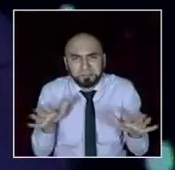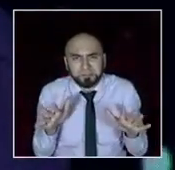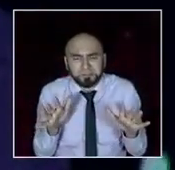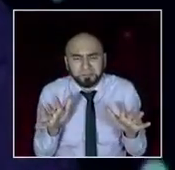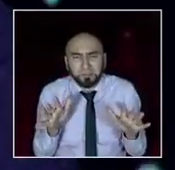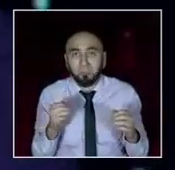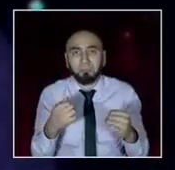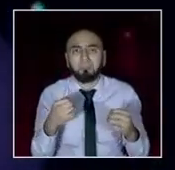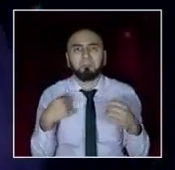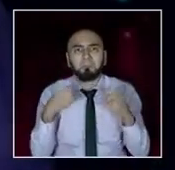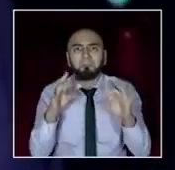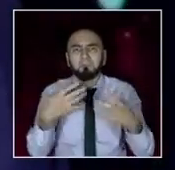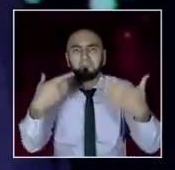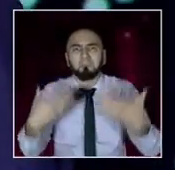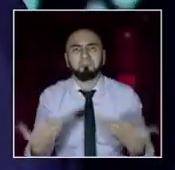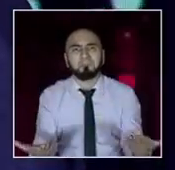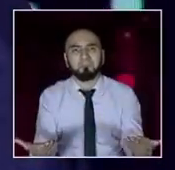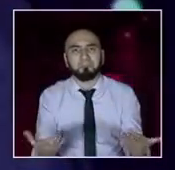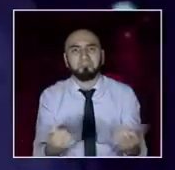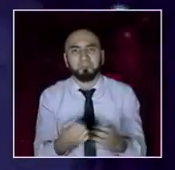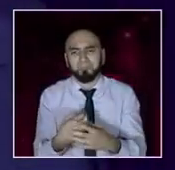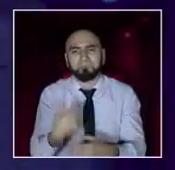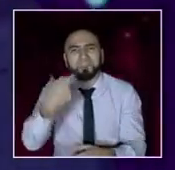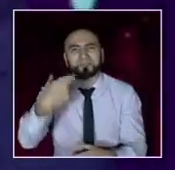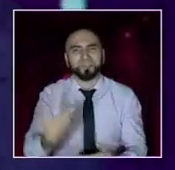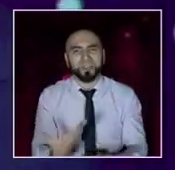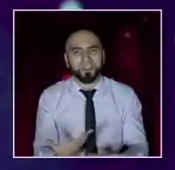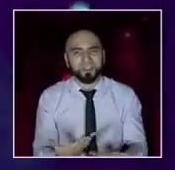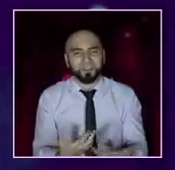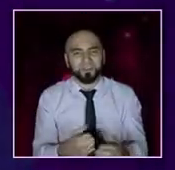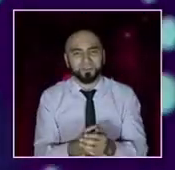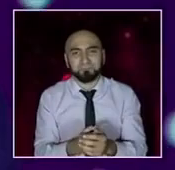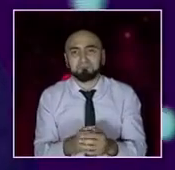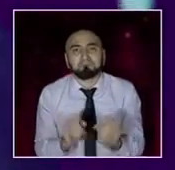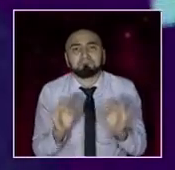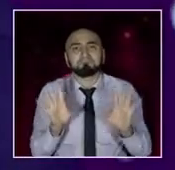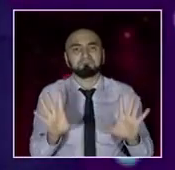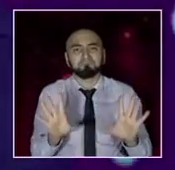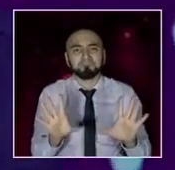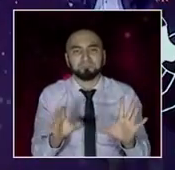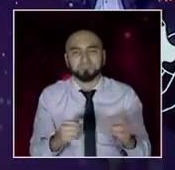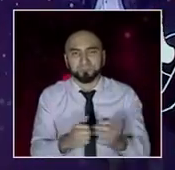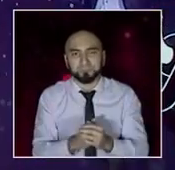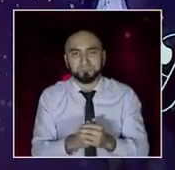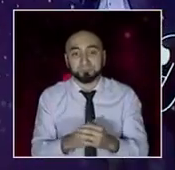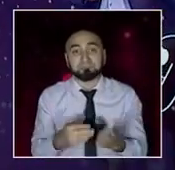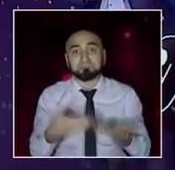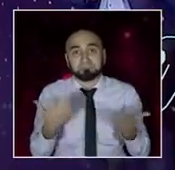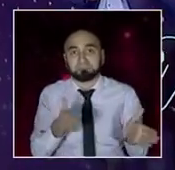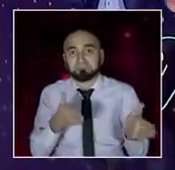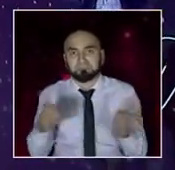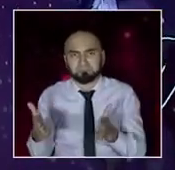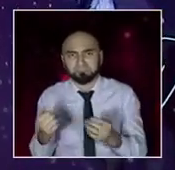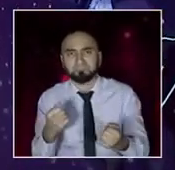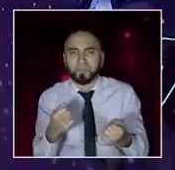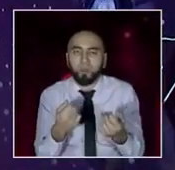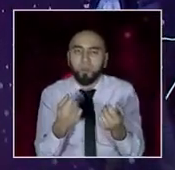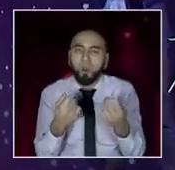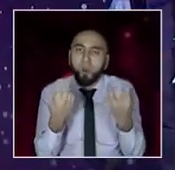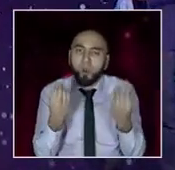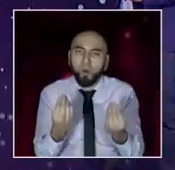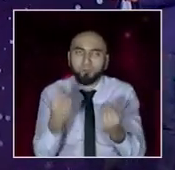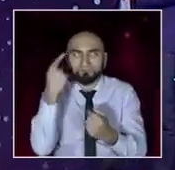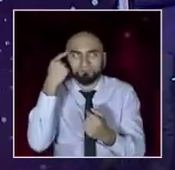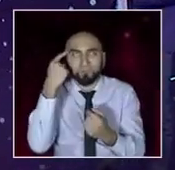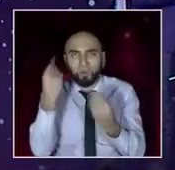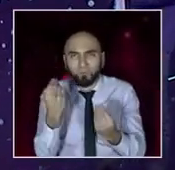una experiencia básica de ser alguien. Solo ocurre. Ahora, esto parece ser bastante obvio, ¿cierto? Hay